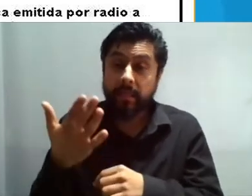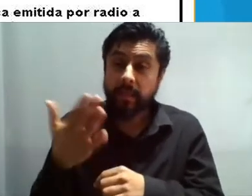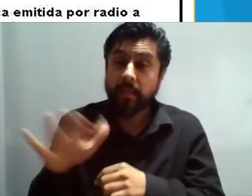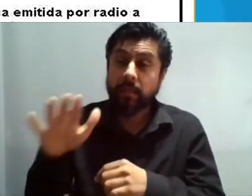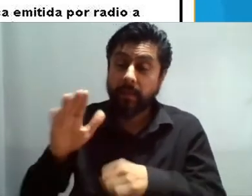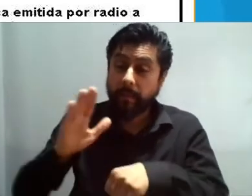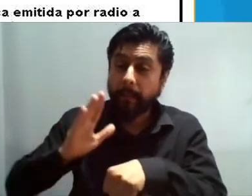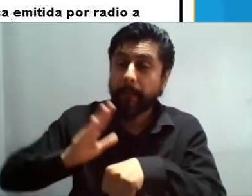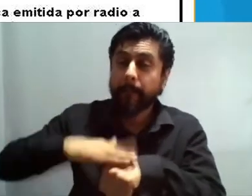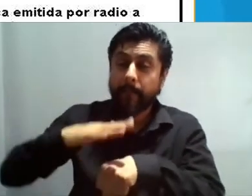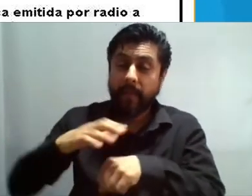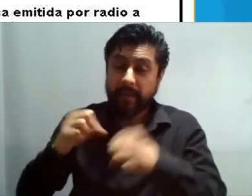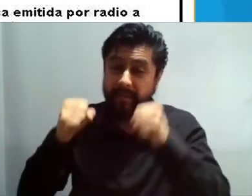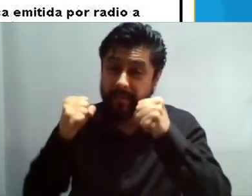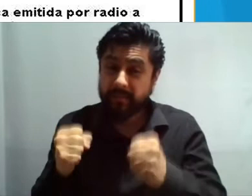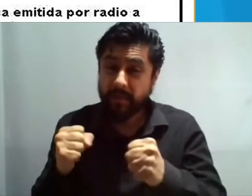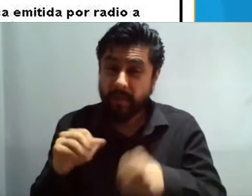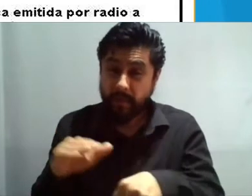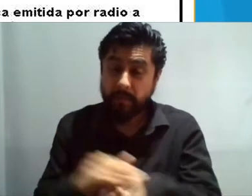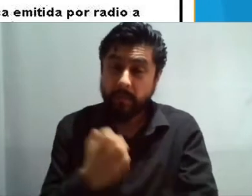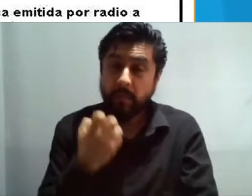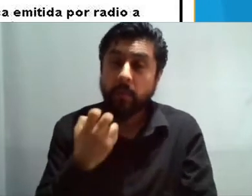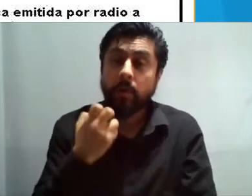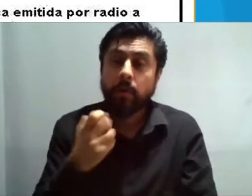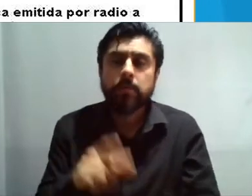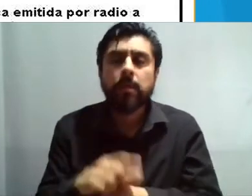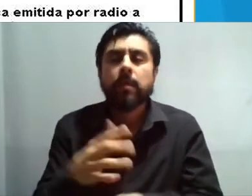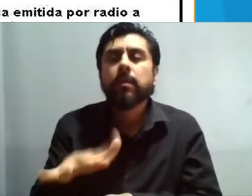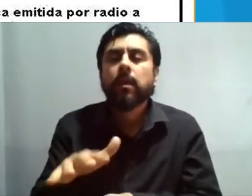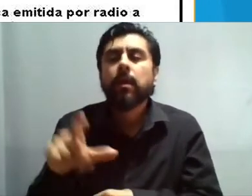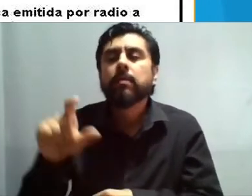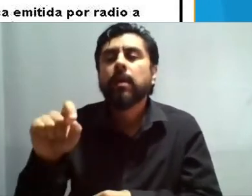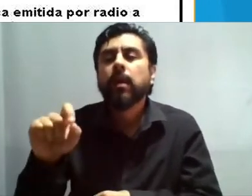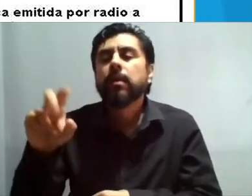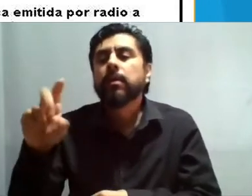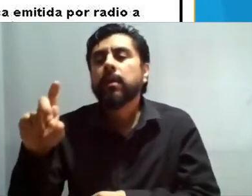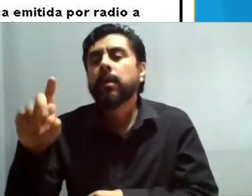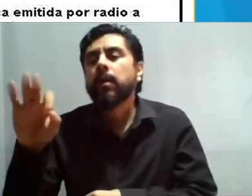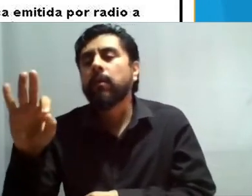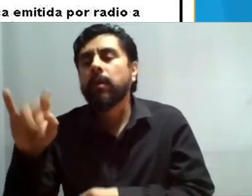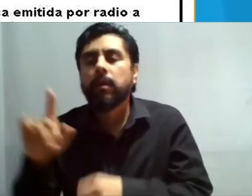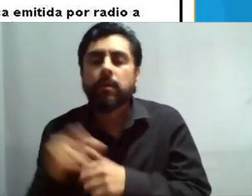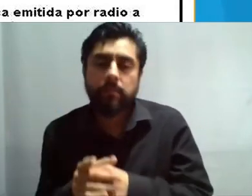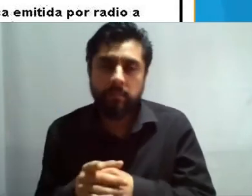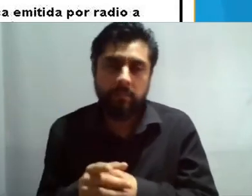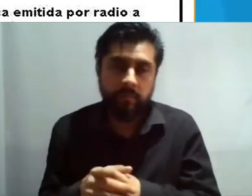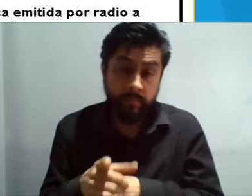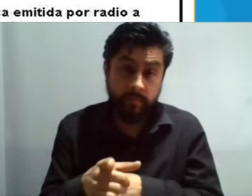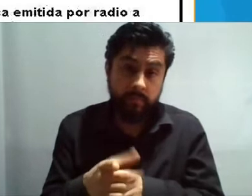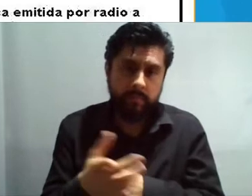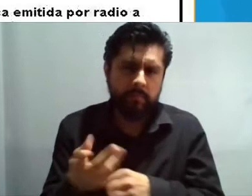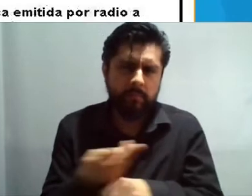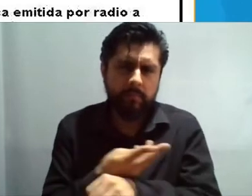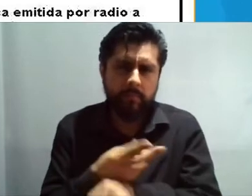de sonido. Es por eso que aunque aquí decimos, bueno, 10, 20, 30, 40, en consecuencia, y podría